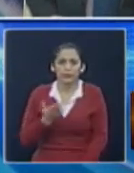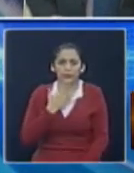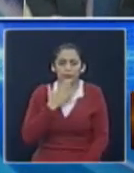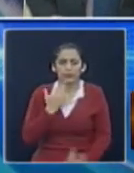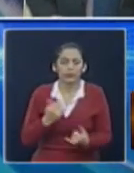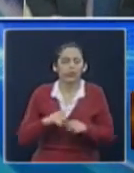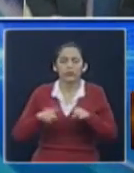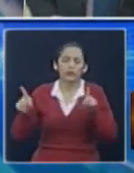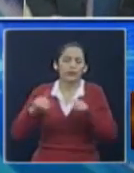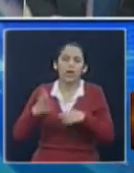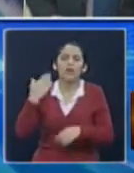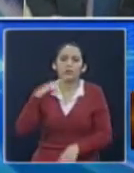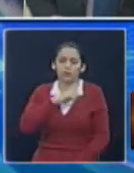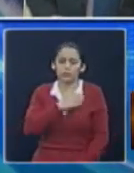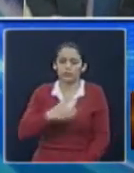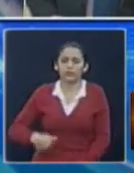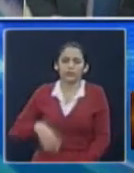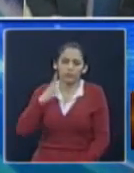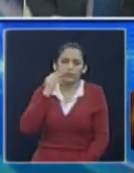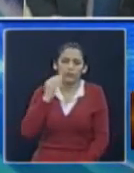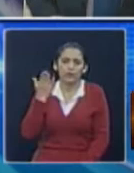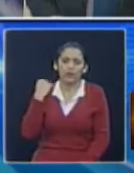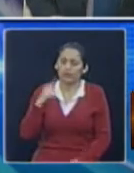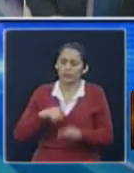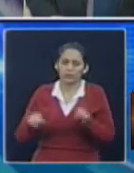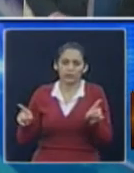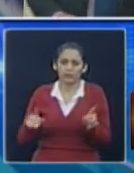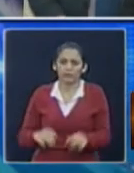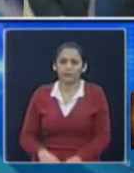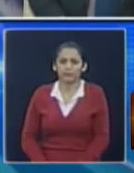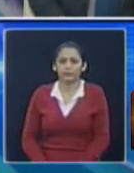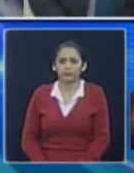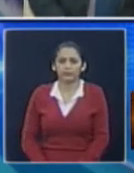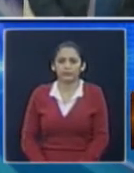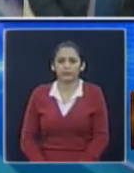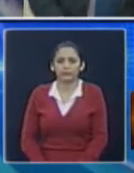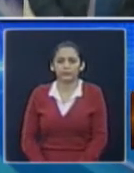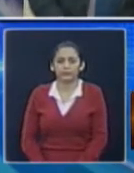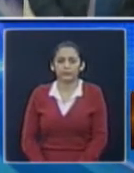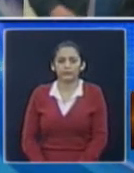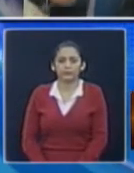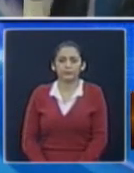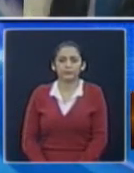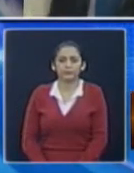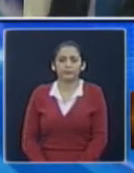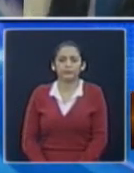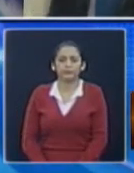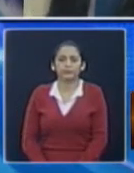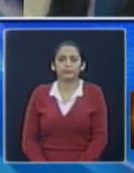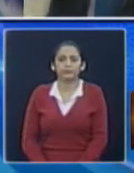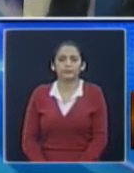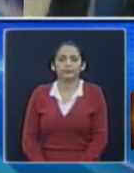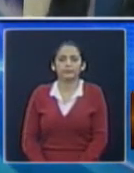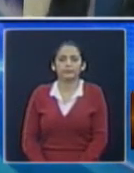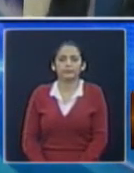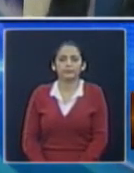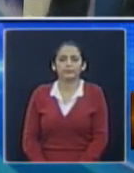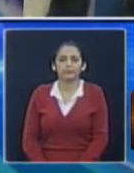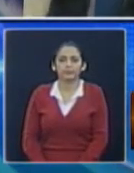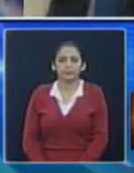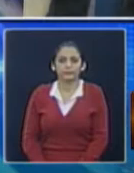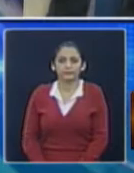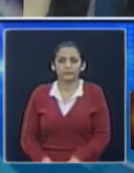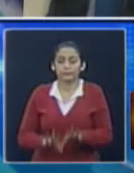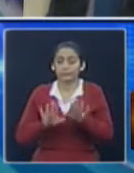de Lenín Moreno y eso es todo lo que puede esperar. Ahora, abogado, en cuanto a la situación